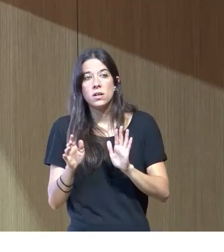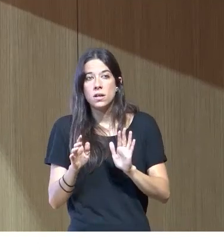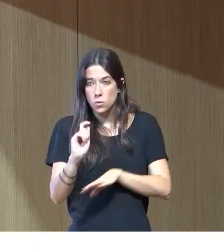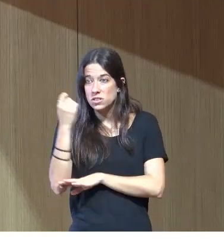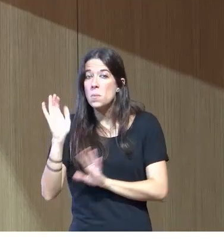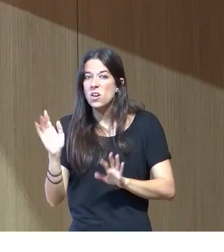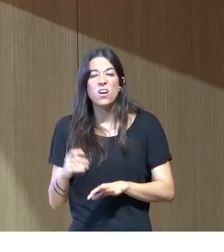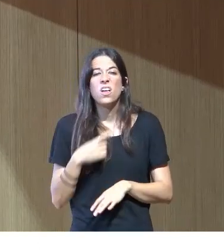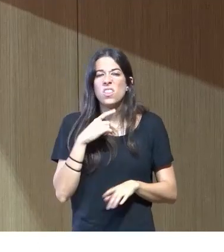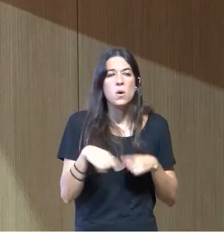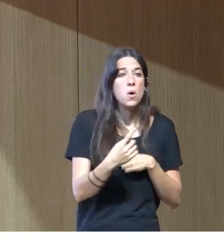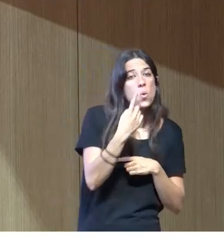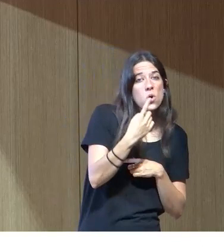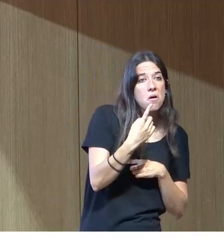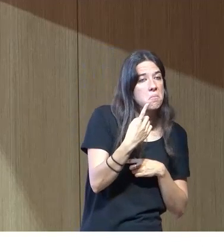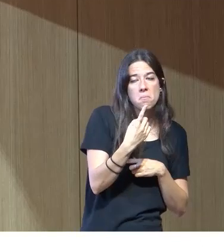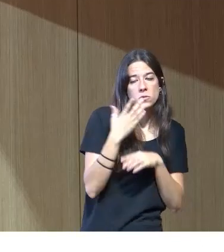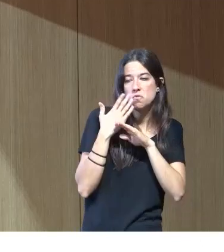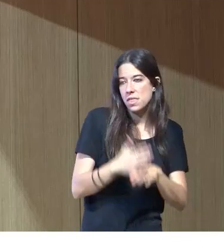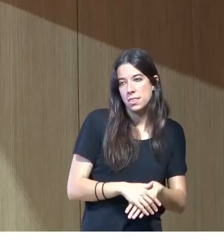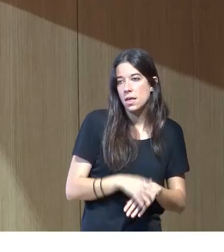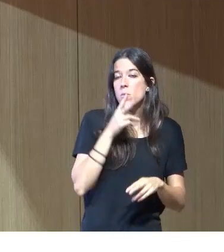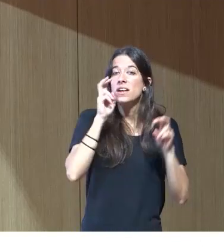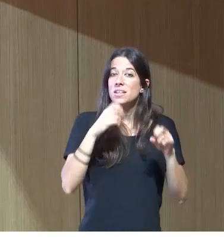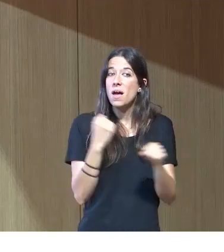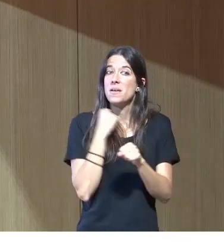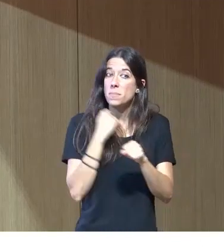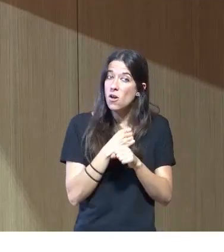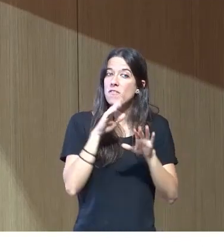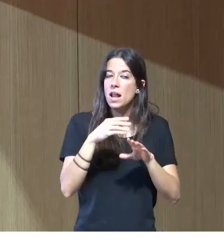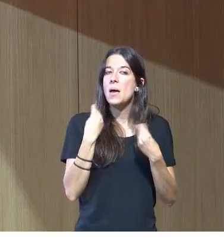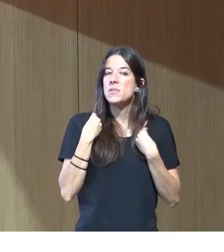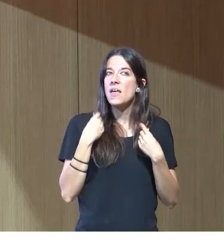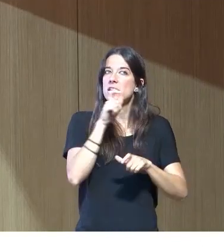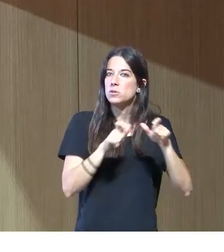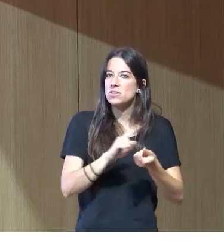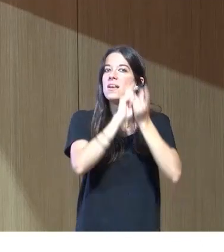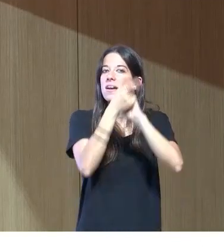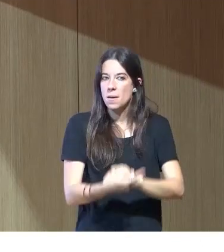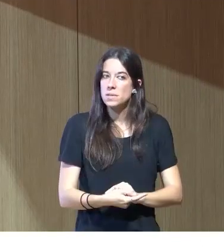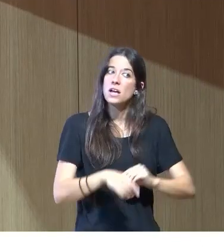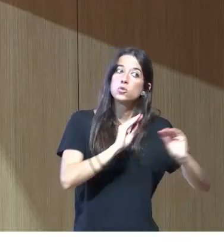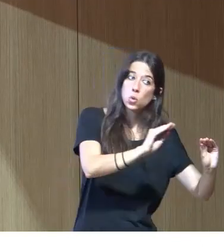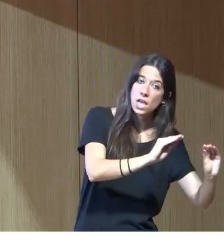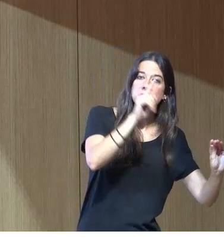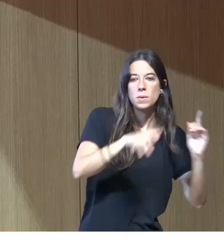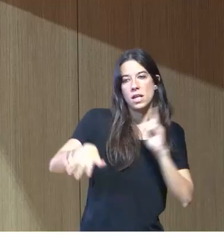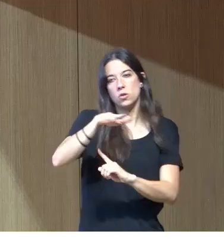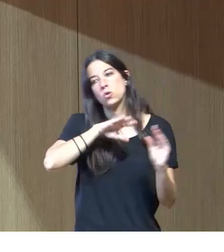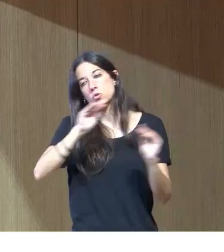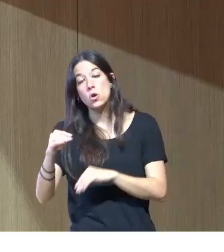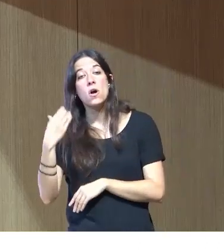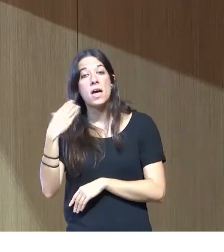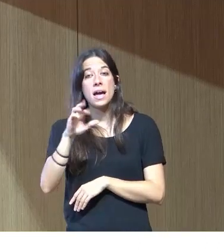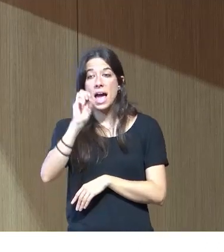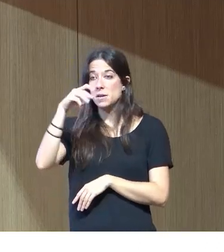suficiente porque esto y el empleo lo hemos dicho cambia la vida de las personas no solo las suyas sino las de su entorno Carmen tu minuto